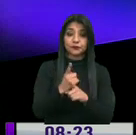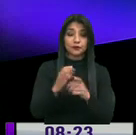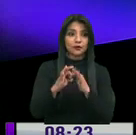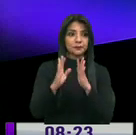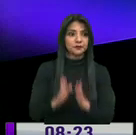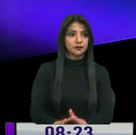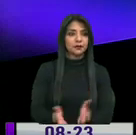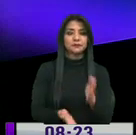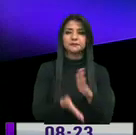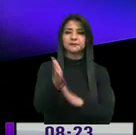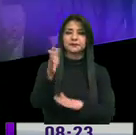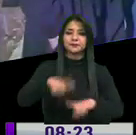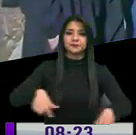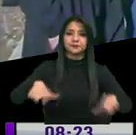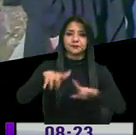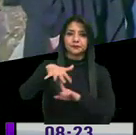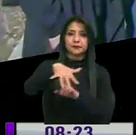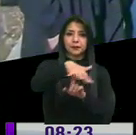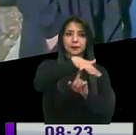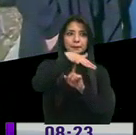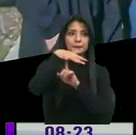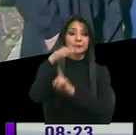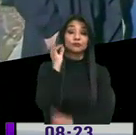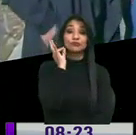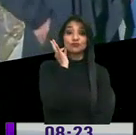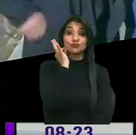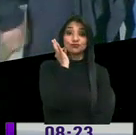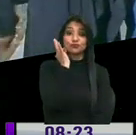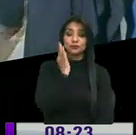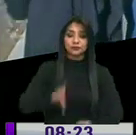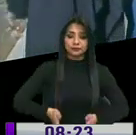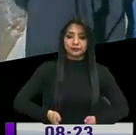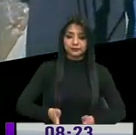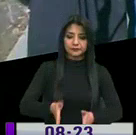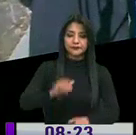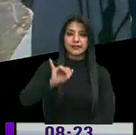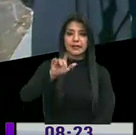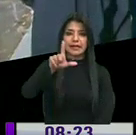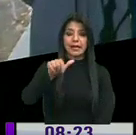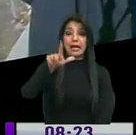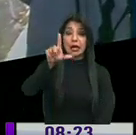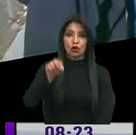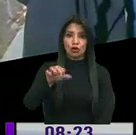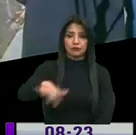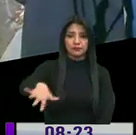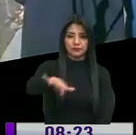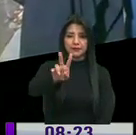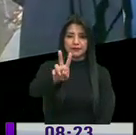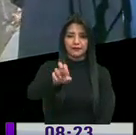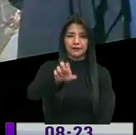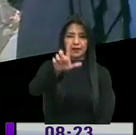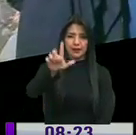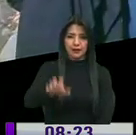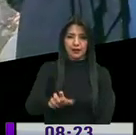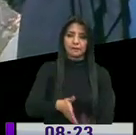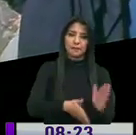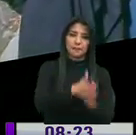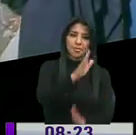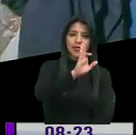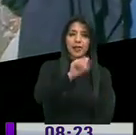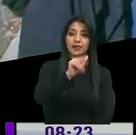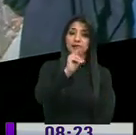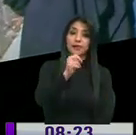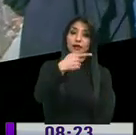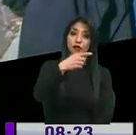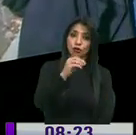Está allá en el Parque de la Mujer, esto es en la avenida Ilaló, en el Valle de los Chillos, va hacia el Tingo, va hacia Langací.